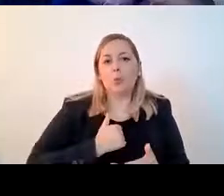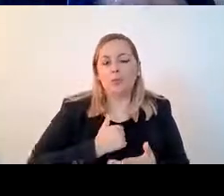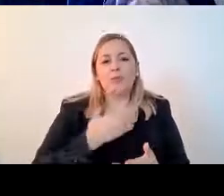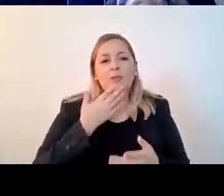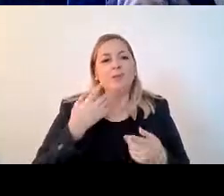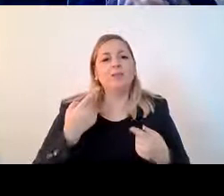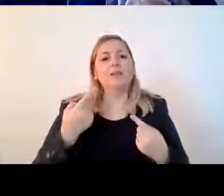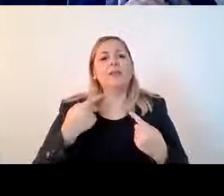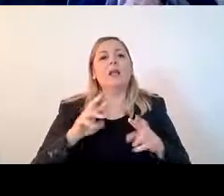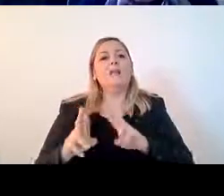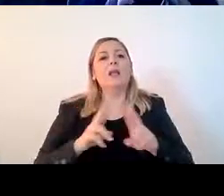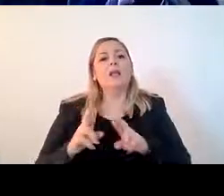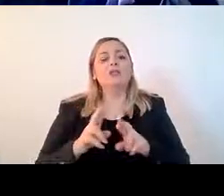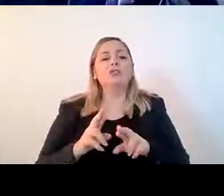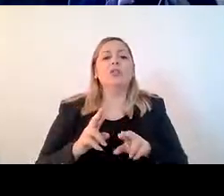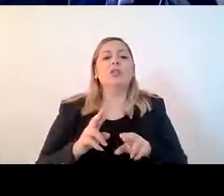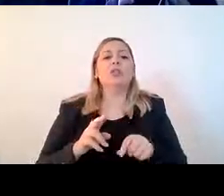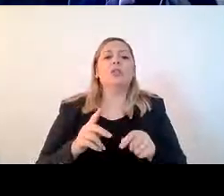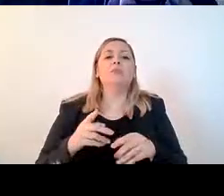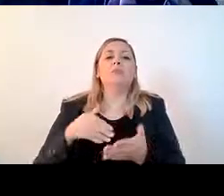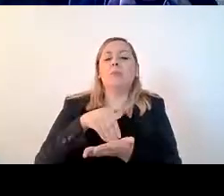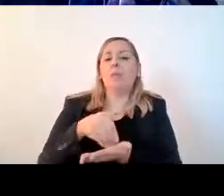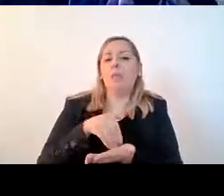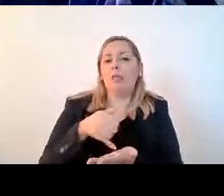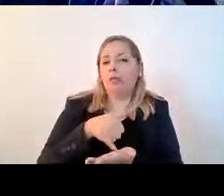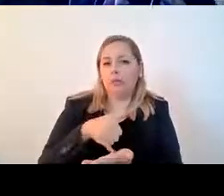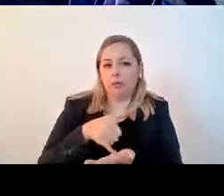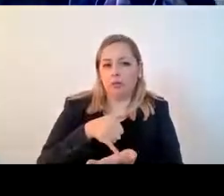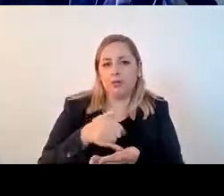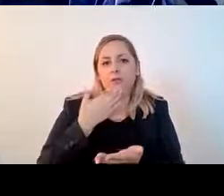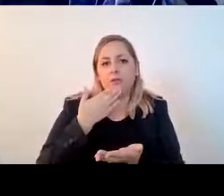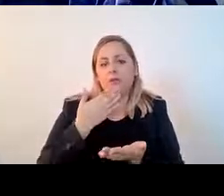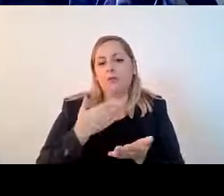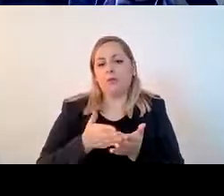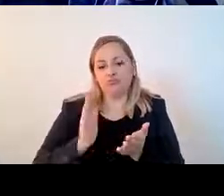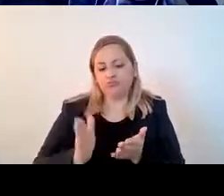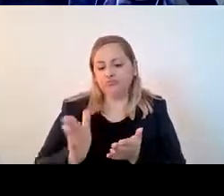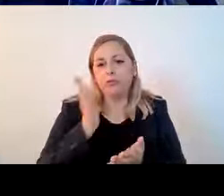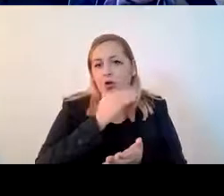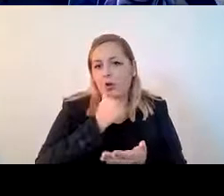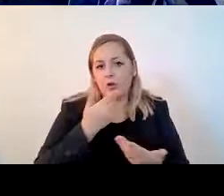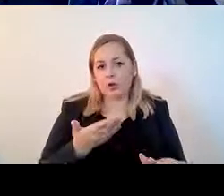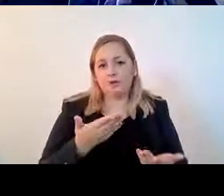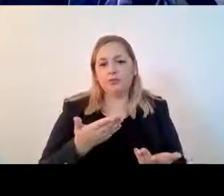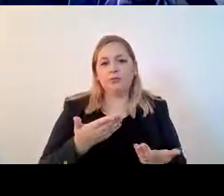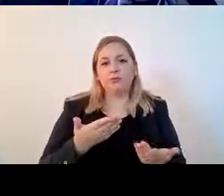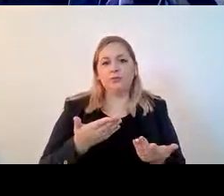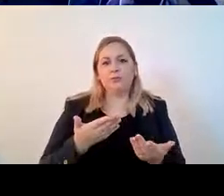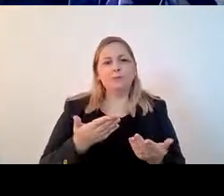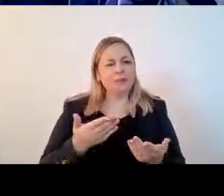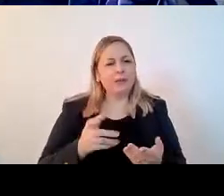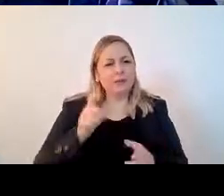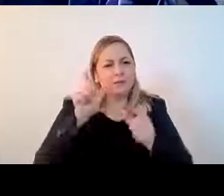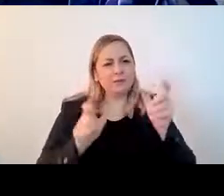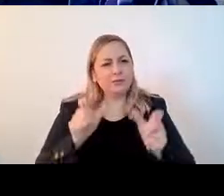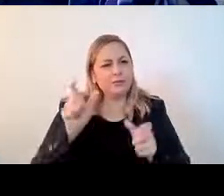largo y corto plazo. La verdad es que es bien frecuente observar que las jóvenes con TDAH